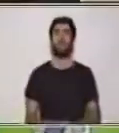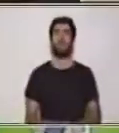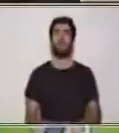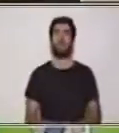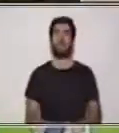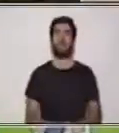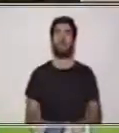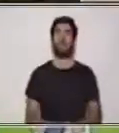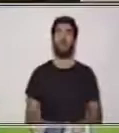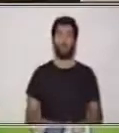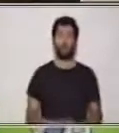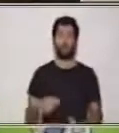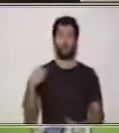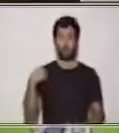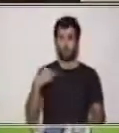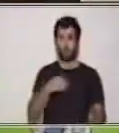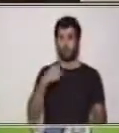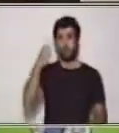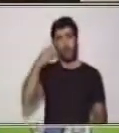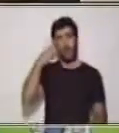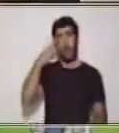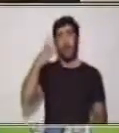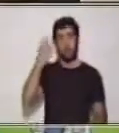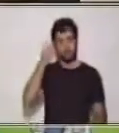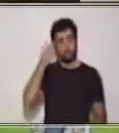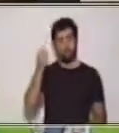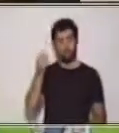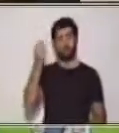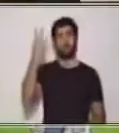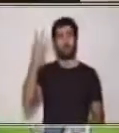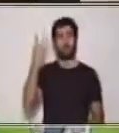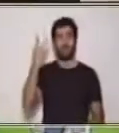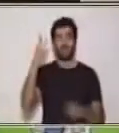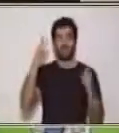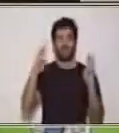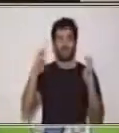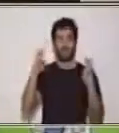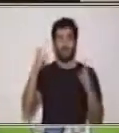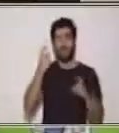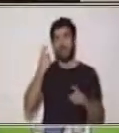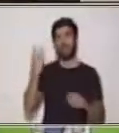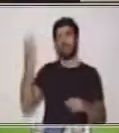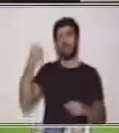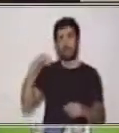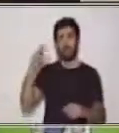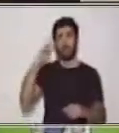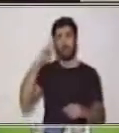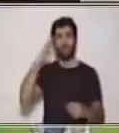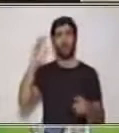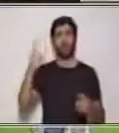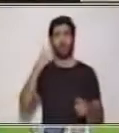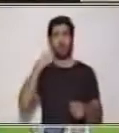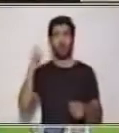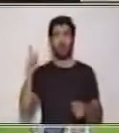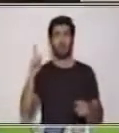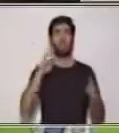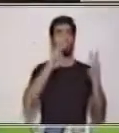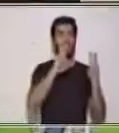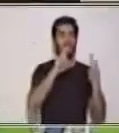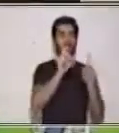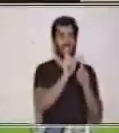Vamos a activar nuestros conocimientos previos recordando lo que es el término